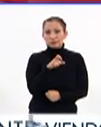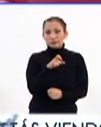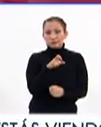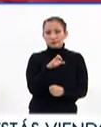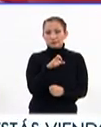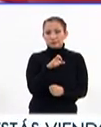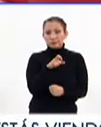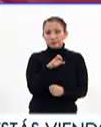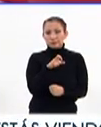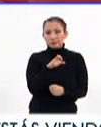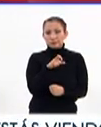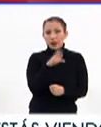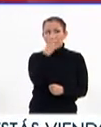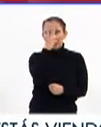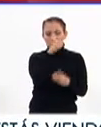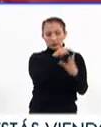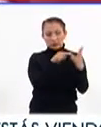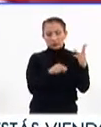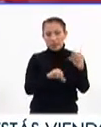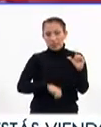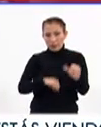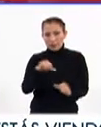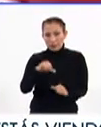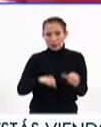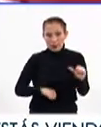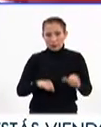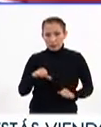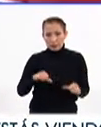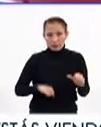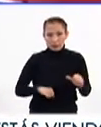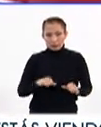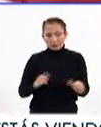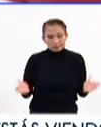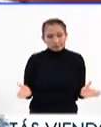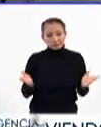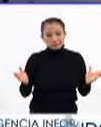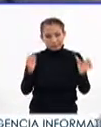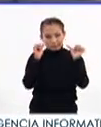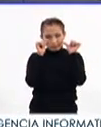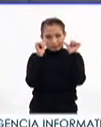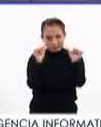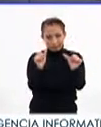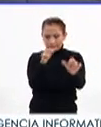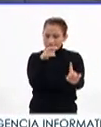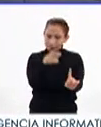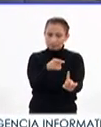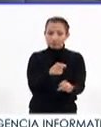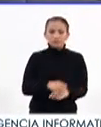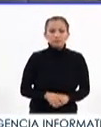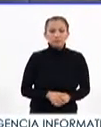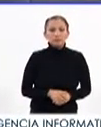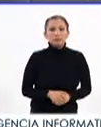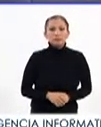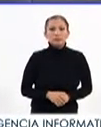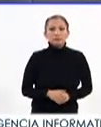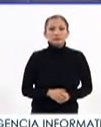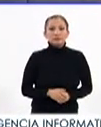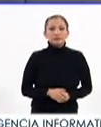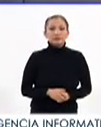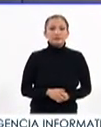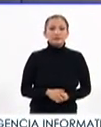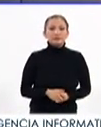Son 3 actividades que vamos a darle atención especial.